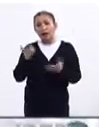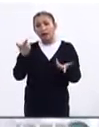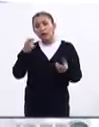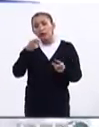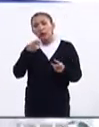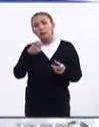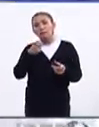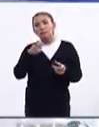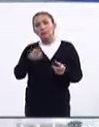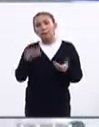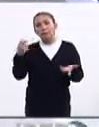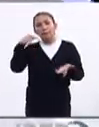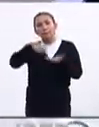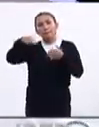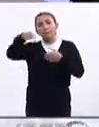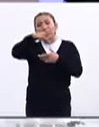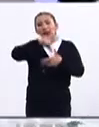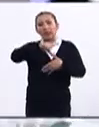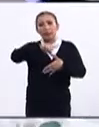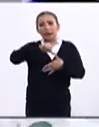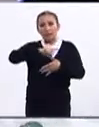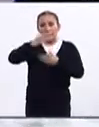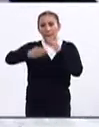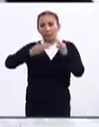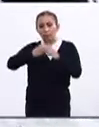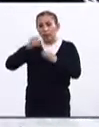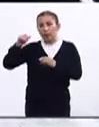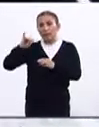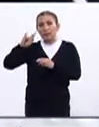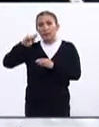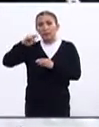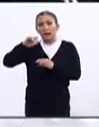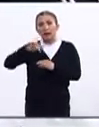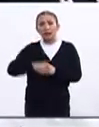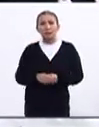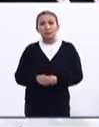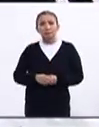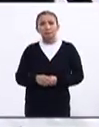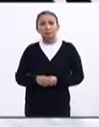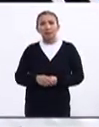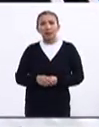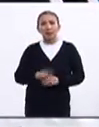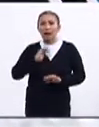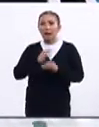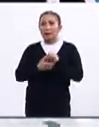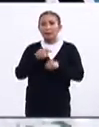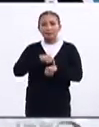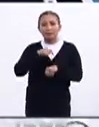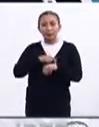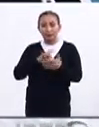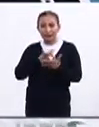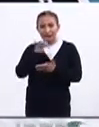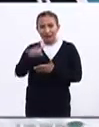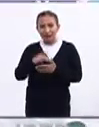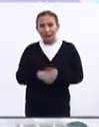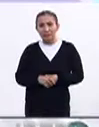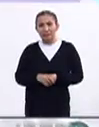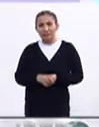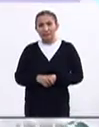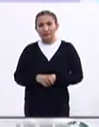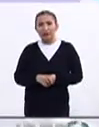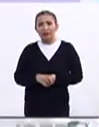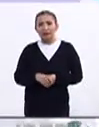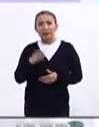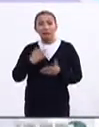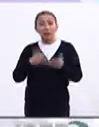la presencia latinoamericana en el mundo e iberoamericana. Sin embargo, pues se nos acaba el tiempo, te agradecemos mucho. Nos faltó tratar